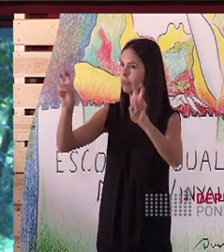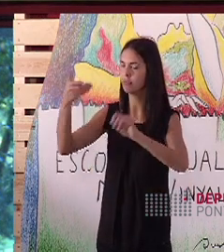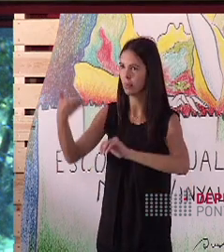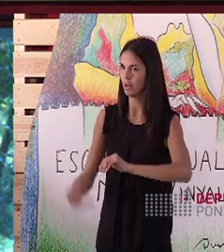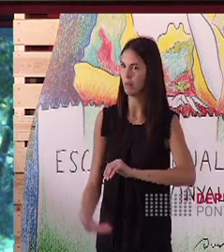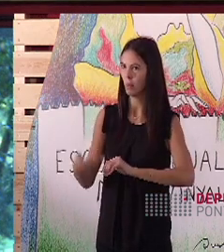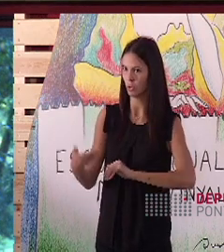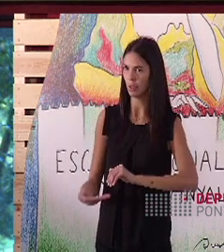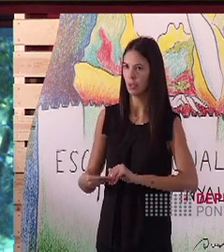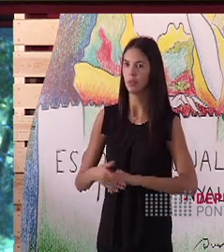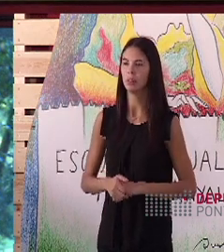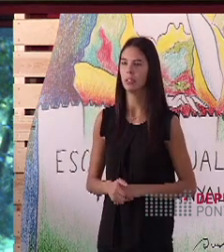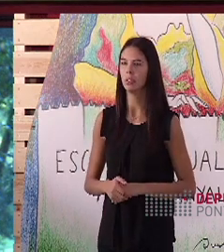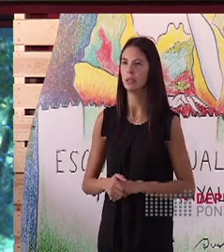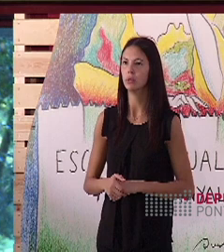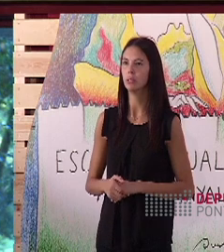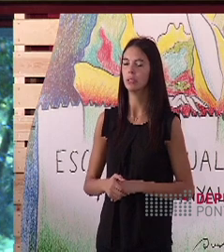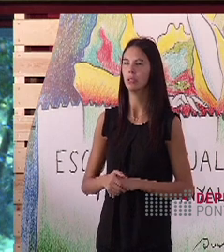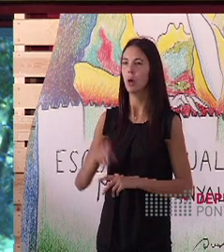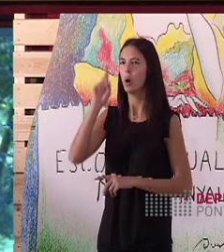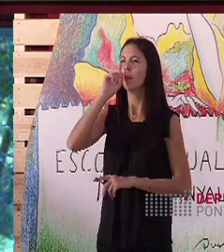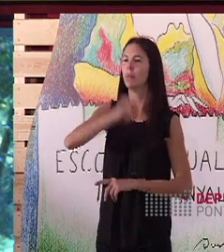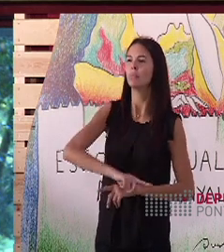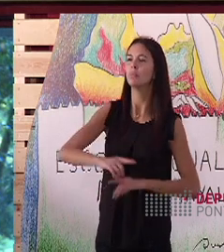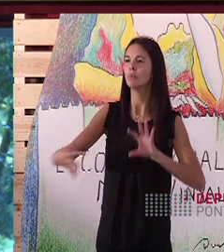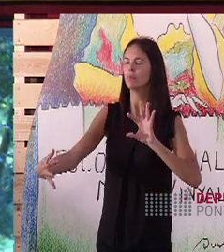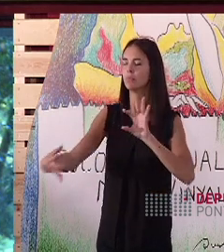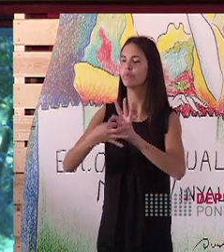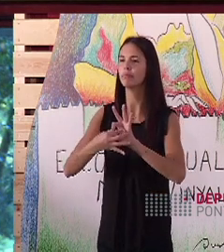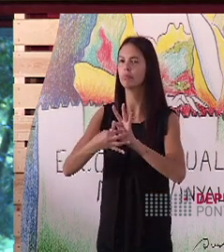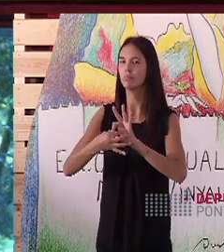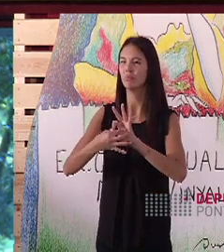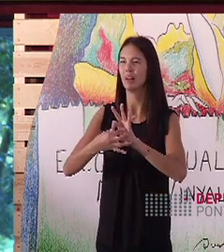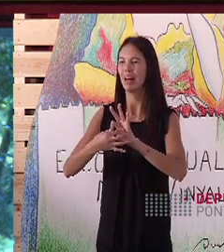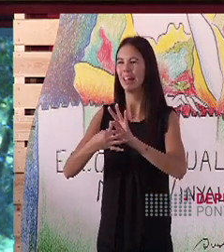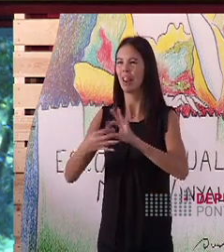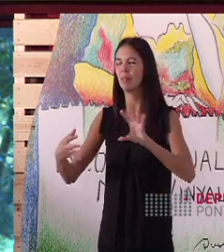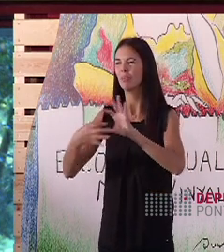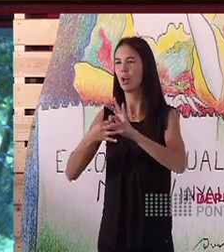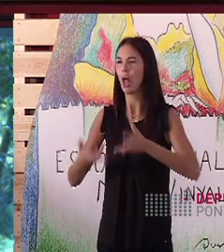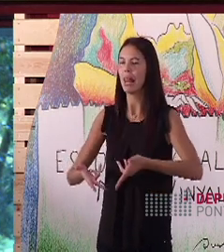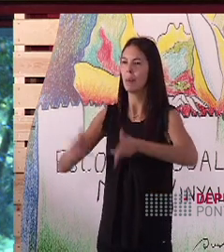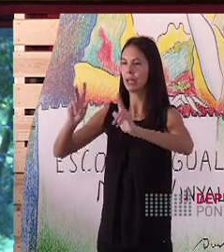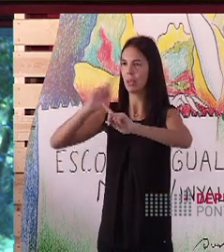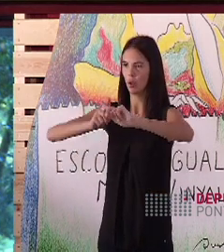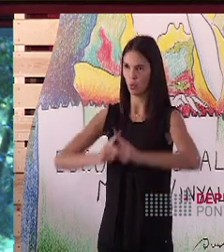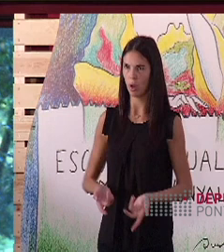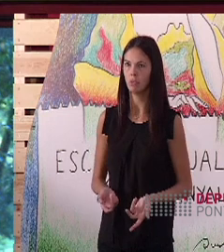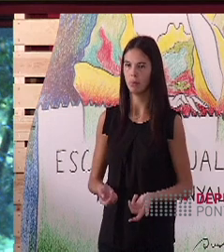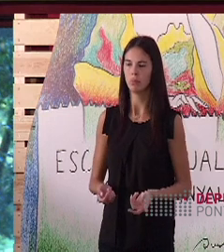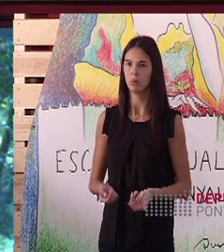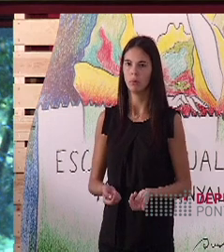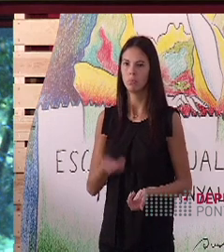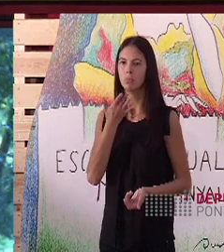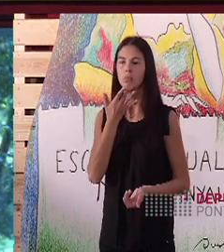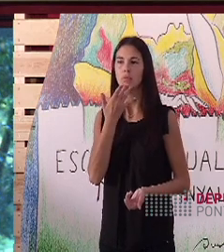importante es que la prostitución se ha ligado a la idea de la libertad sexual. A quienes tenemos una